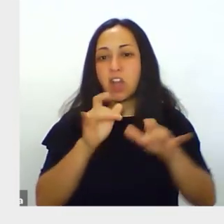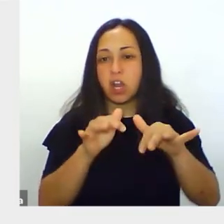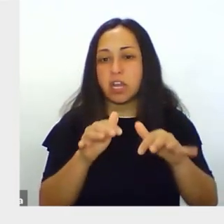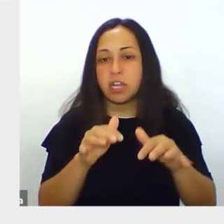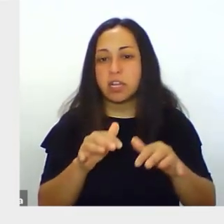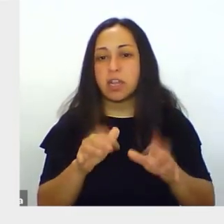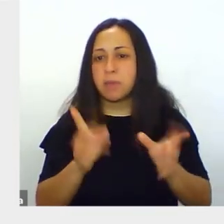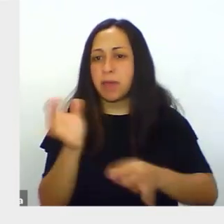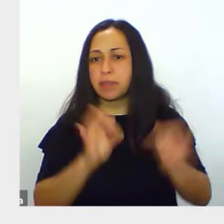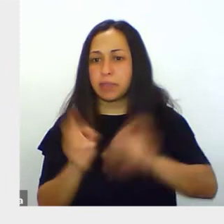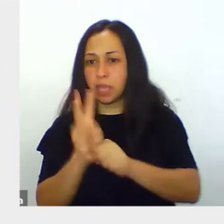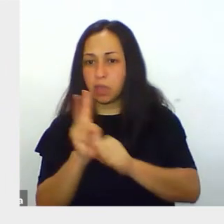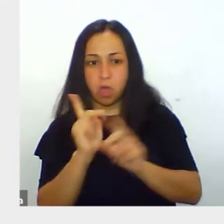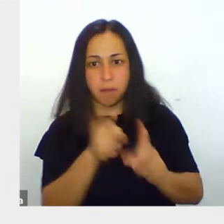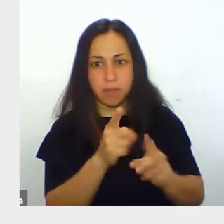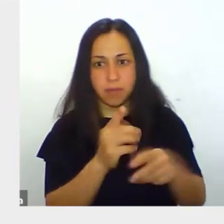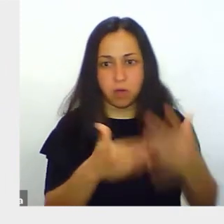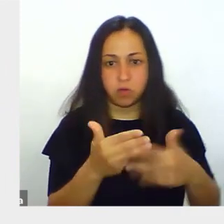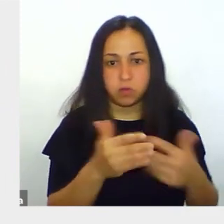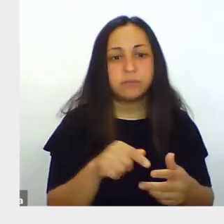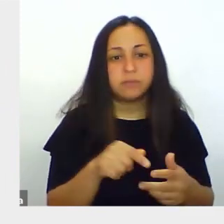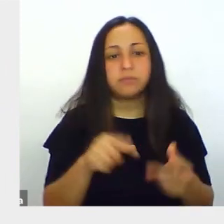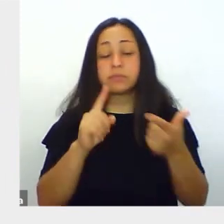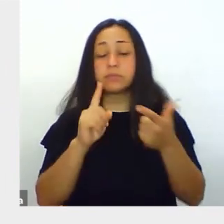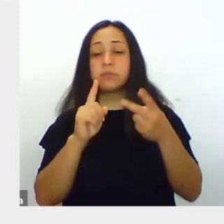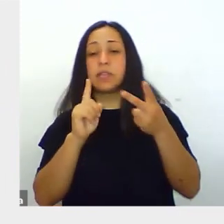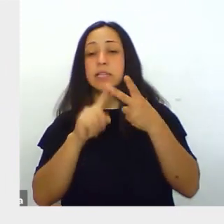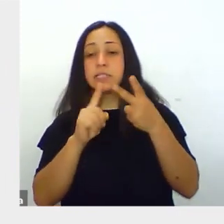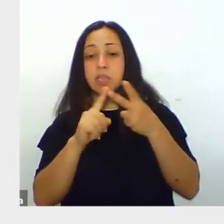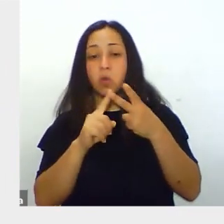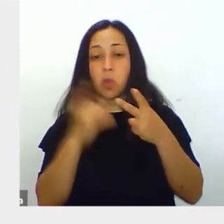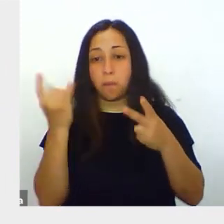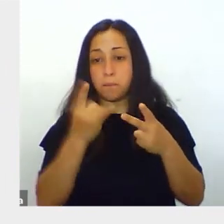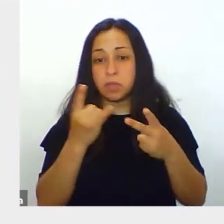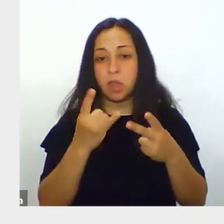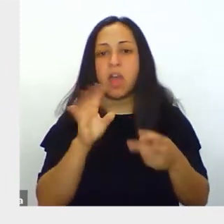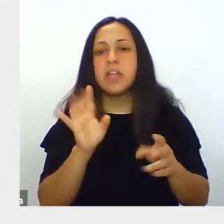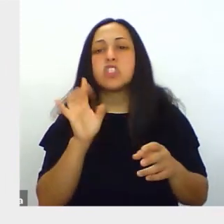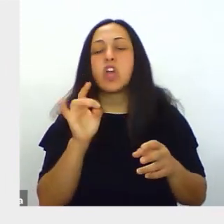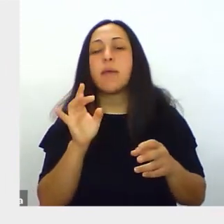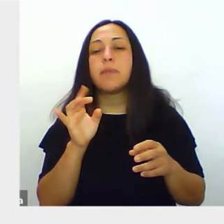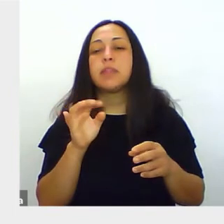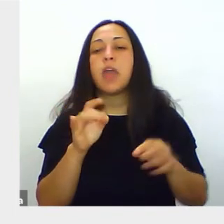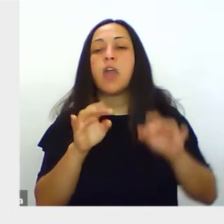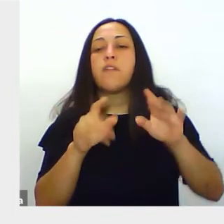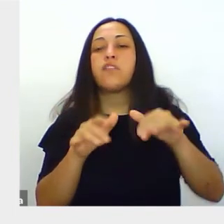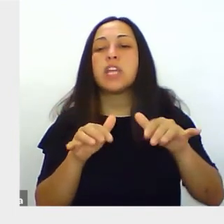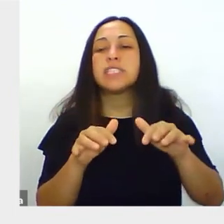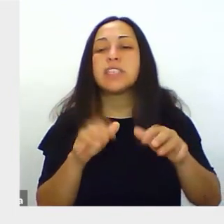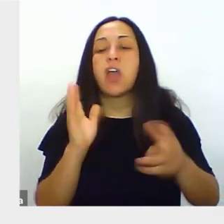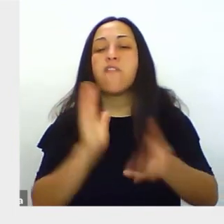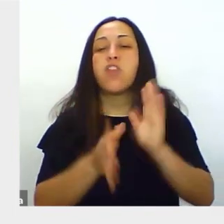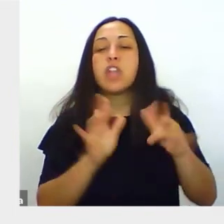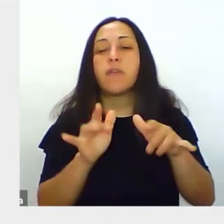Un segundo mito es que, algo que ya había mencionado, es que este tipo de violencia es virtual y que no es real y que no tiene un impacto